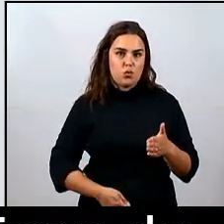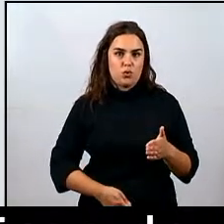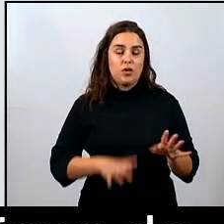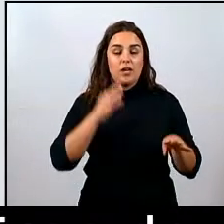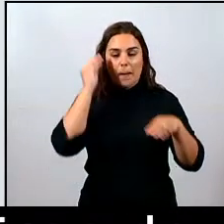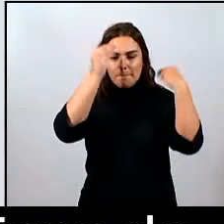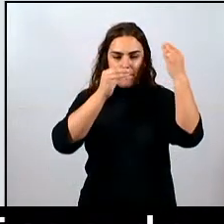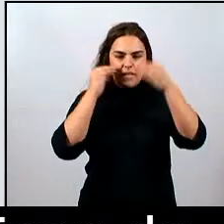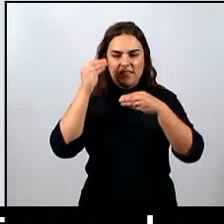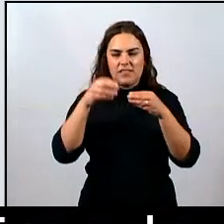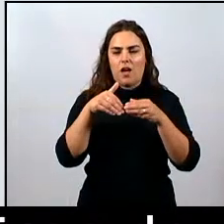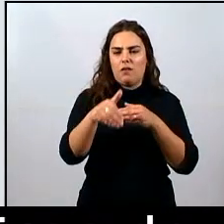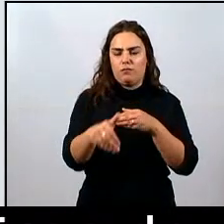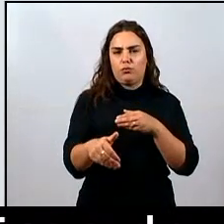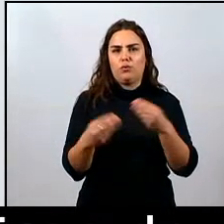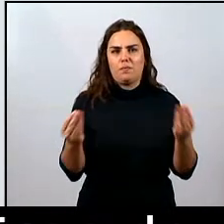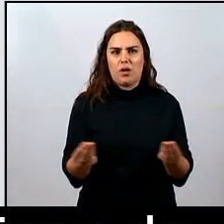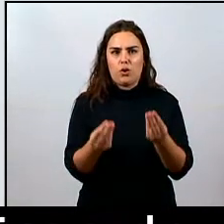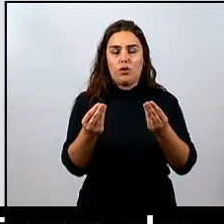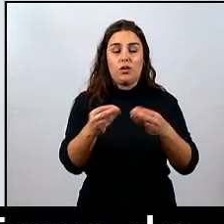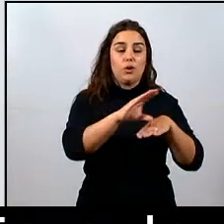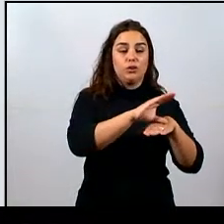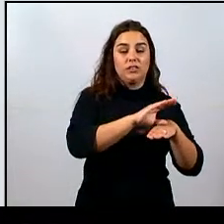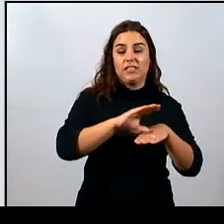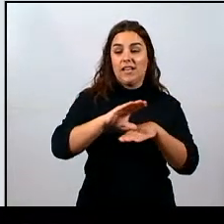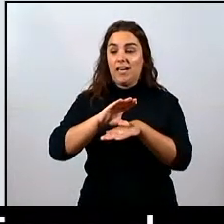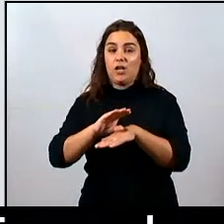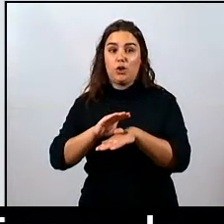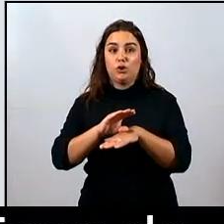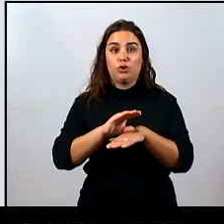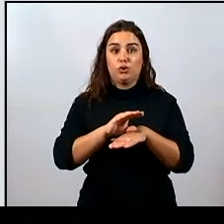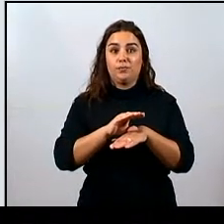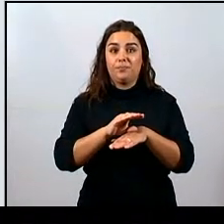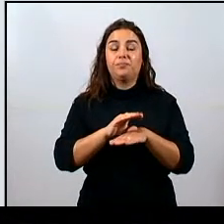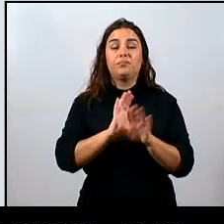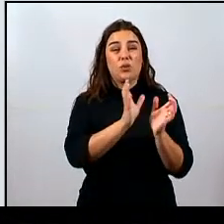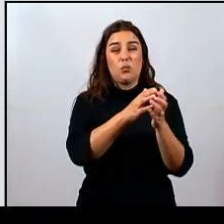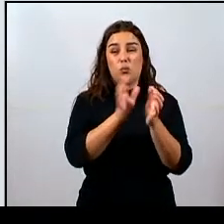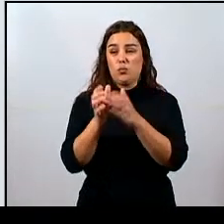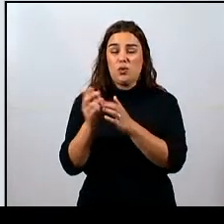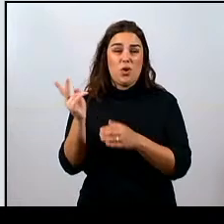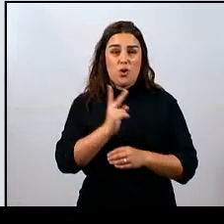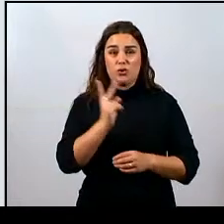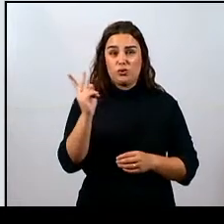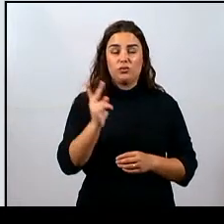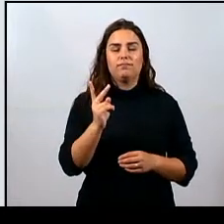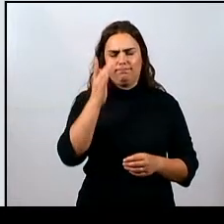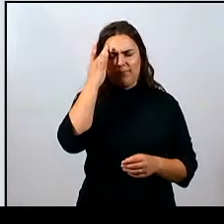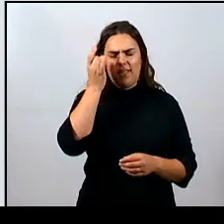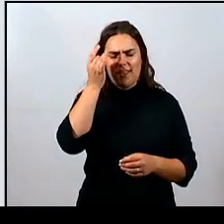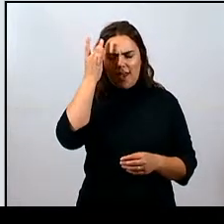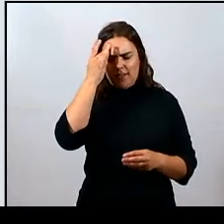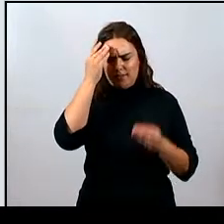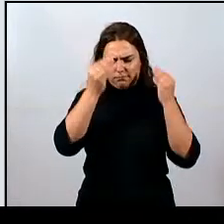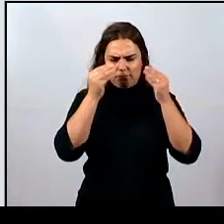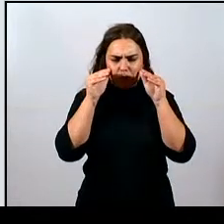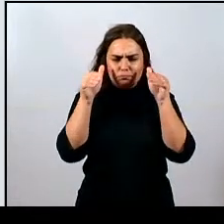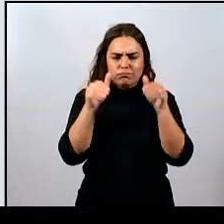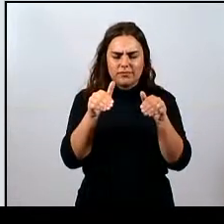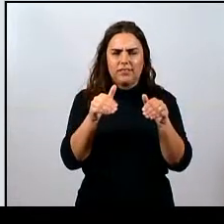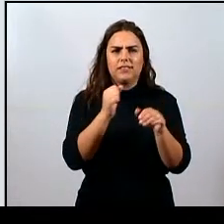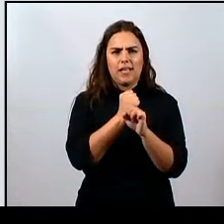pensar en grande. Los consejeros de ambas comunidades están trabajando ya en iniciativas concretas, en medidas que se